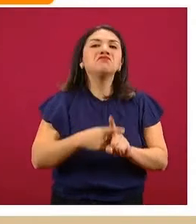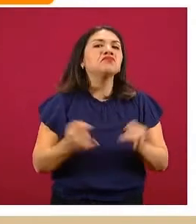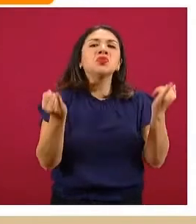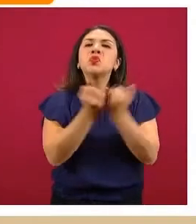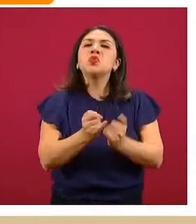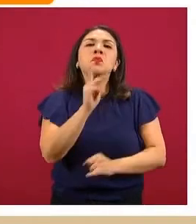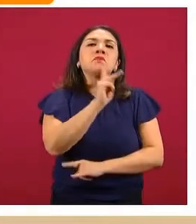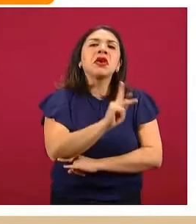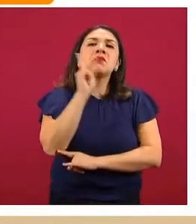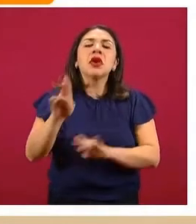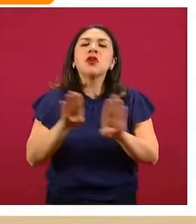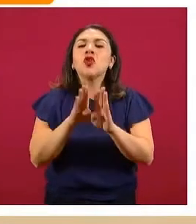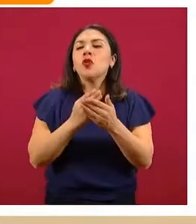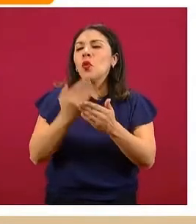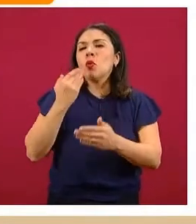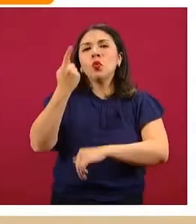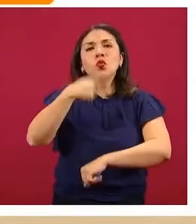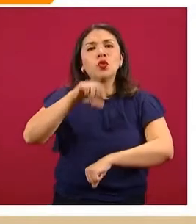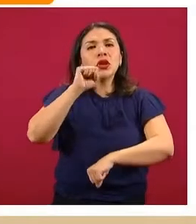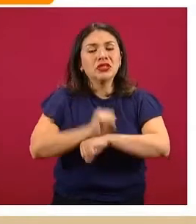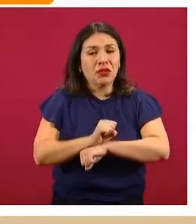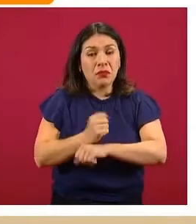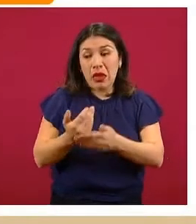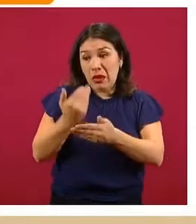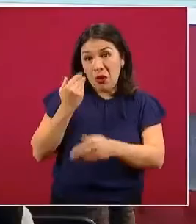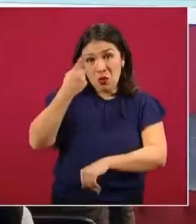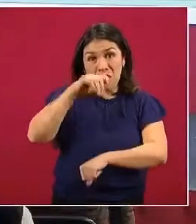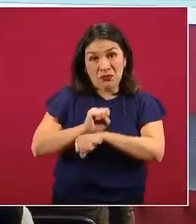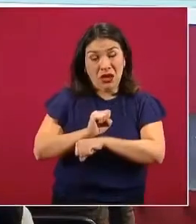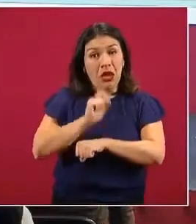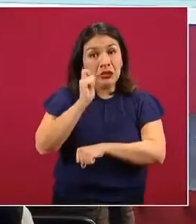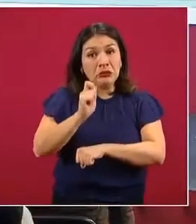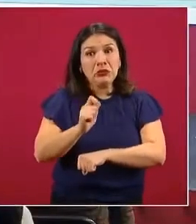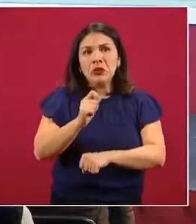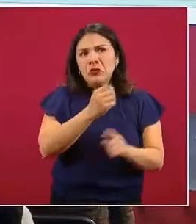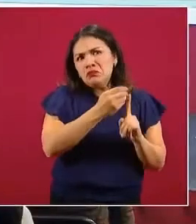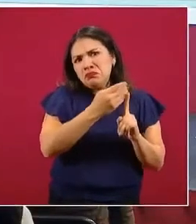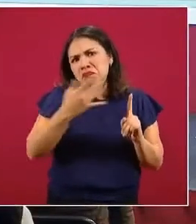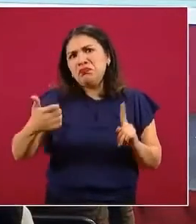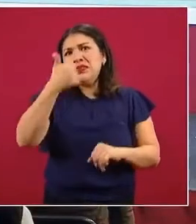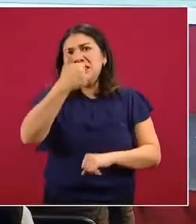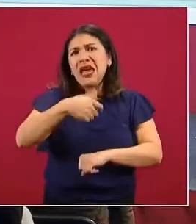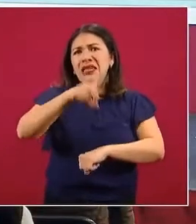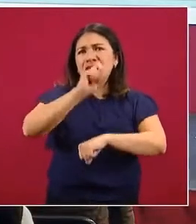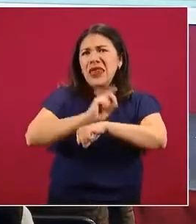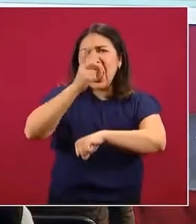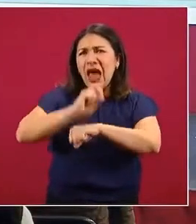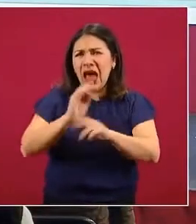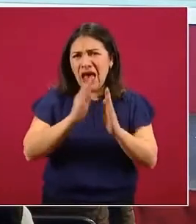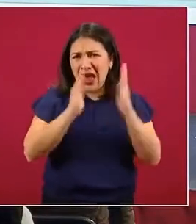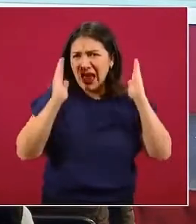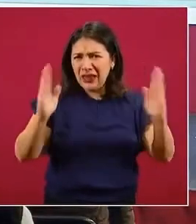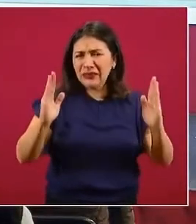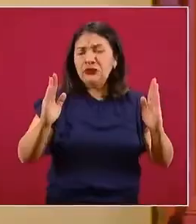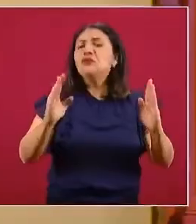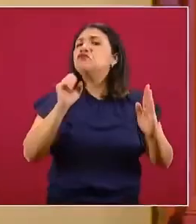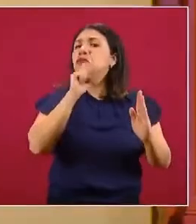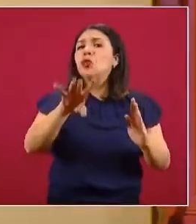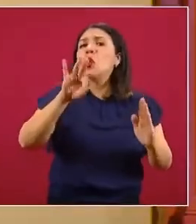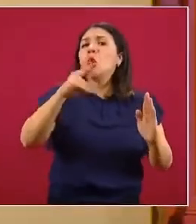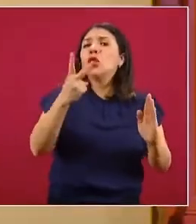el que cerramos la semana pasada. La semana pasada estuvimos prácticamente los 6 días de los 7 que constituyen la semana